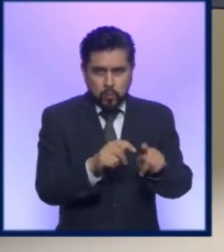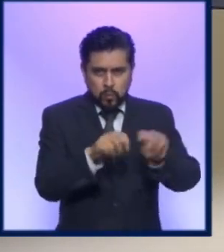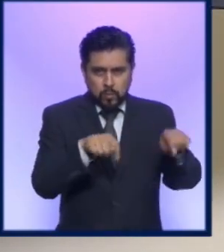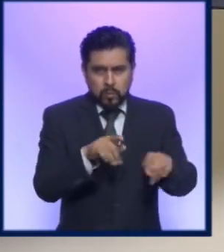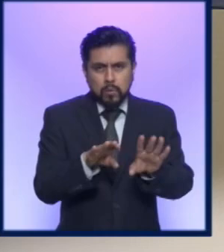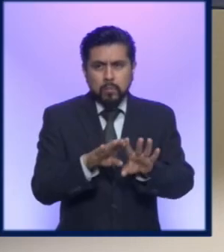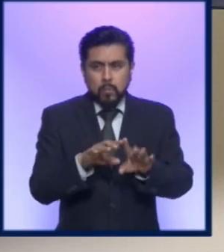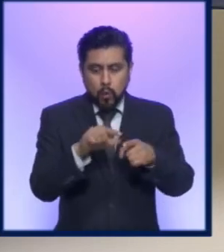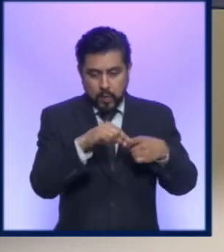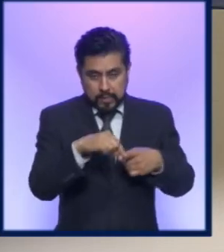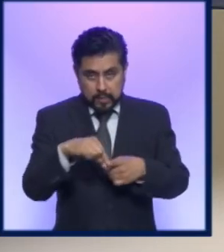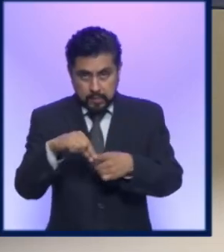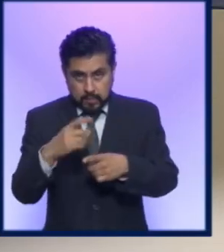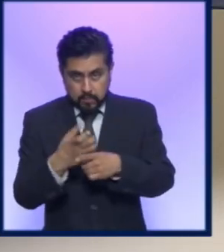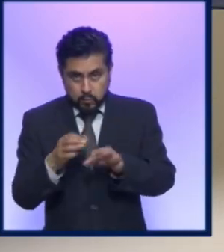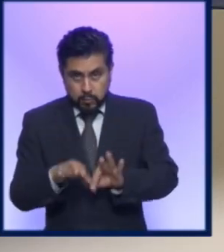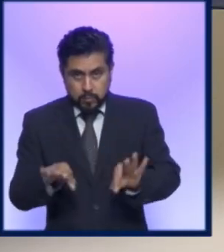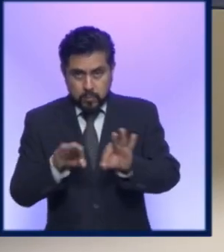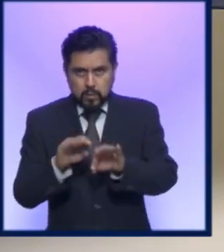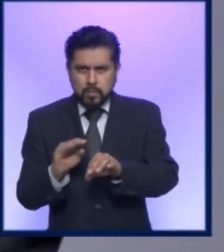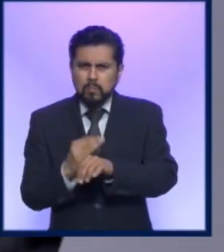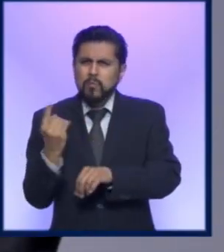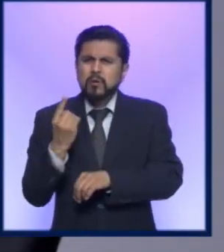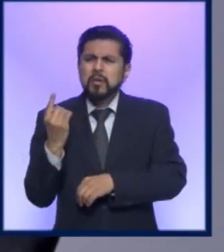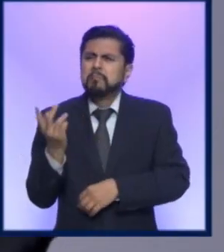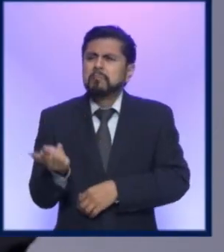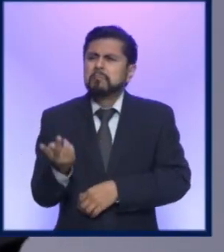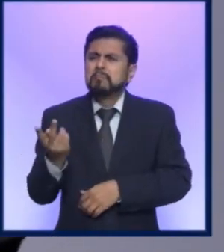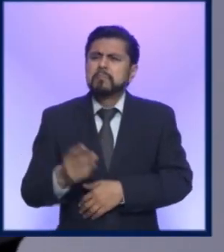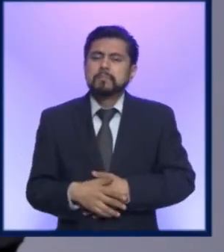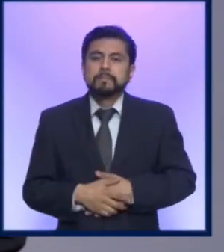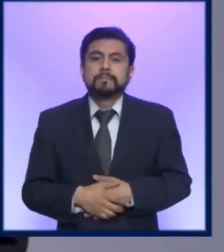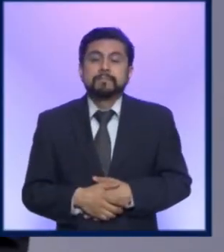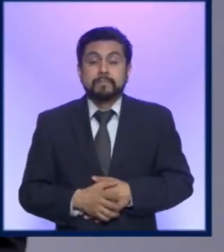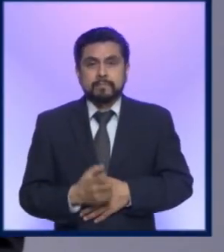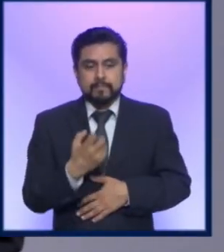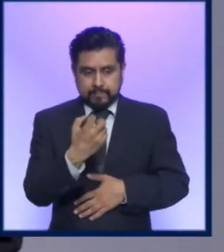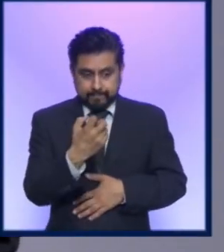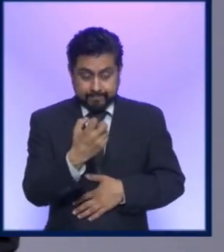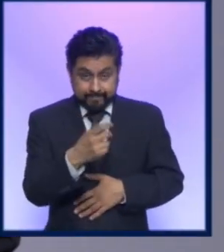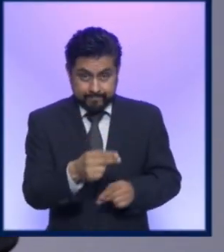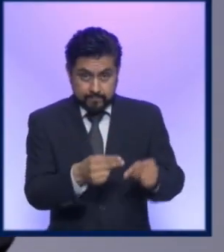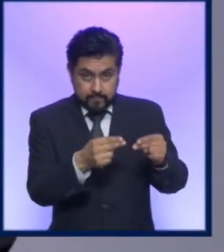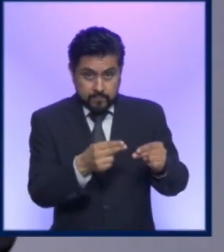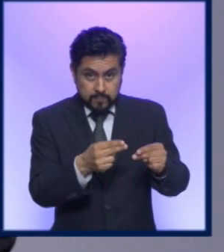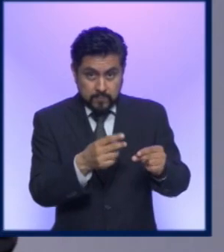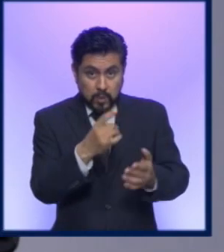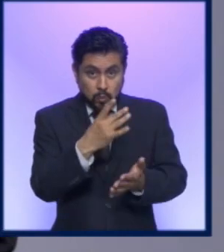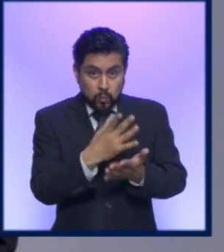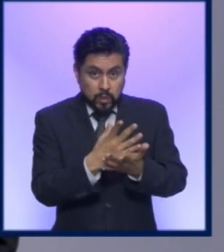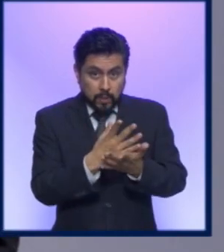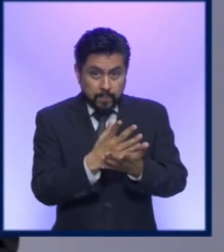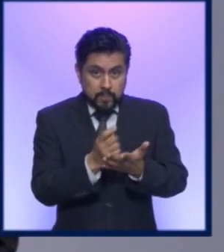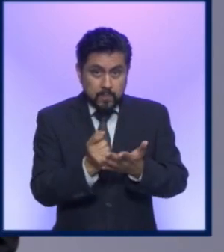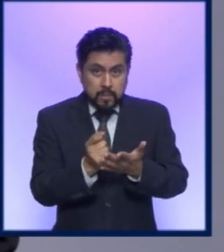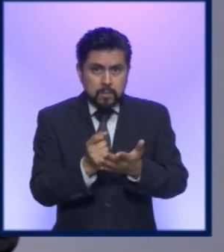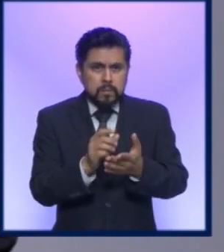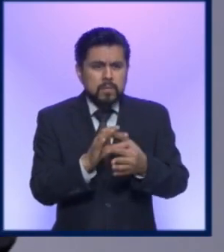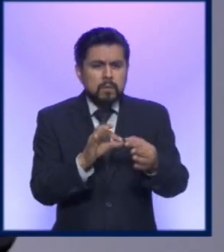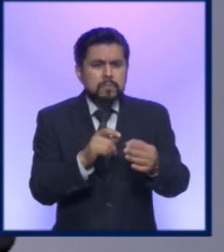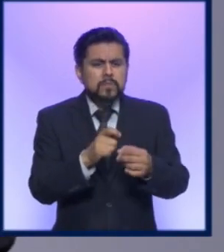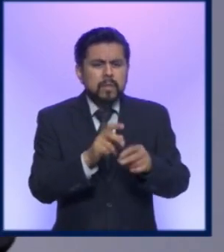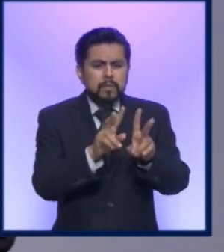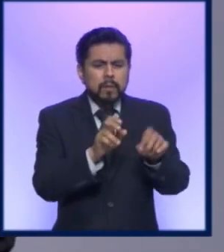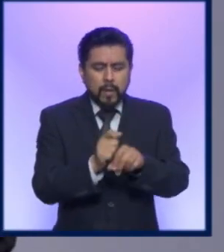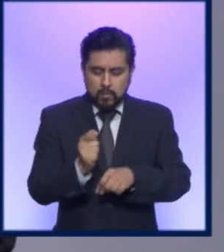orientador muy importante Por qué bueno porque en este caso solamente estamos hablando de una sentencia bueno para